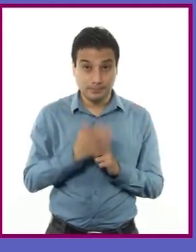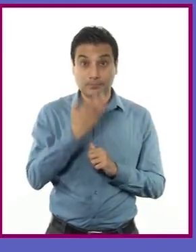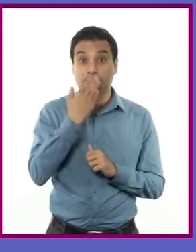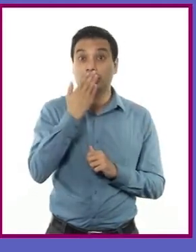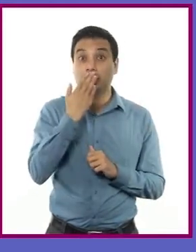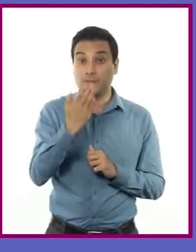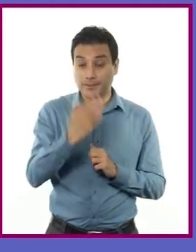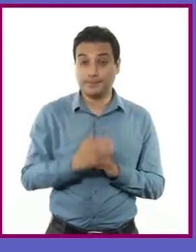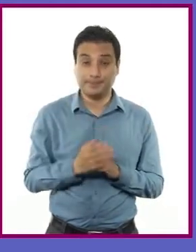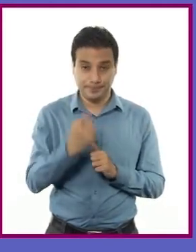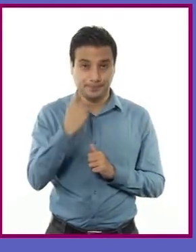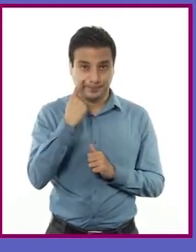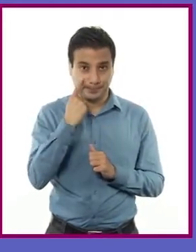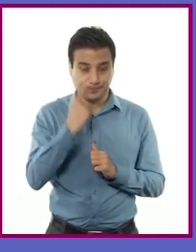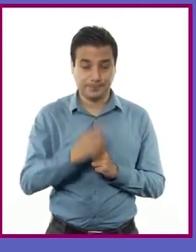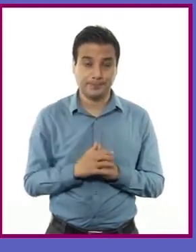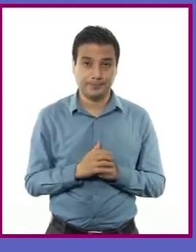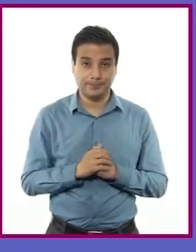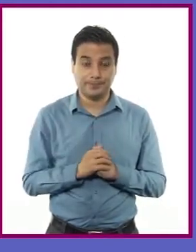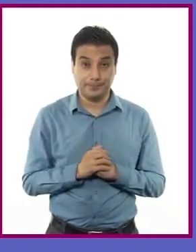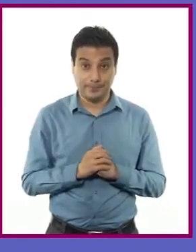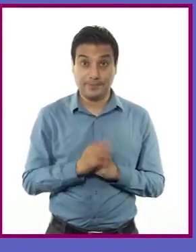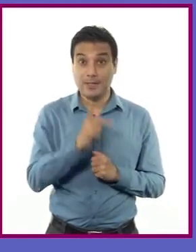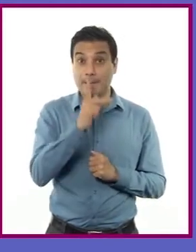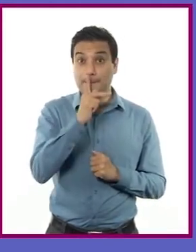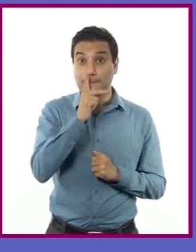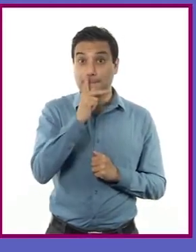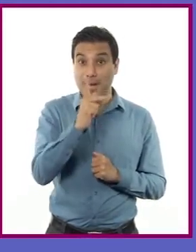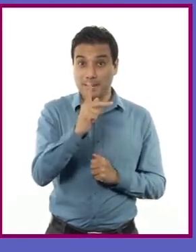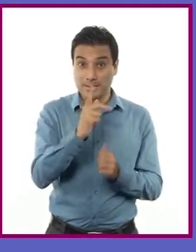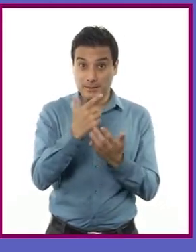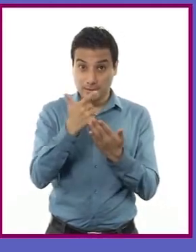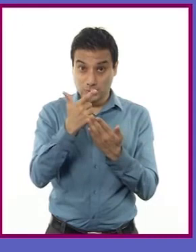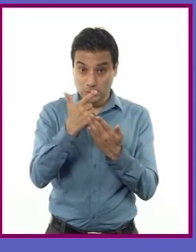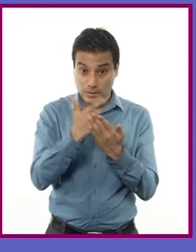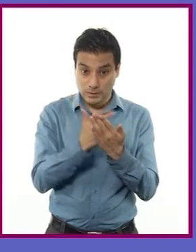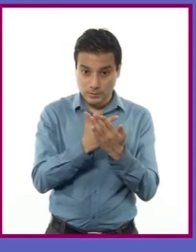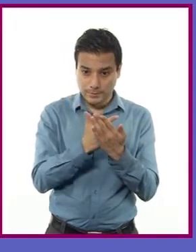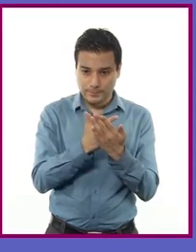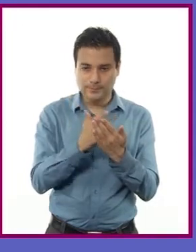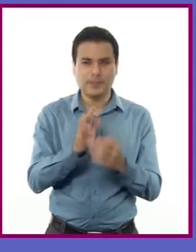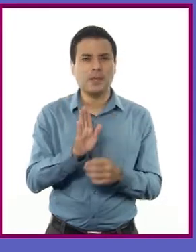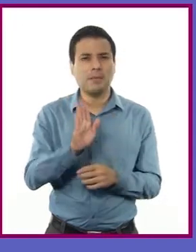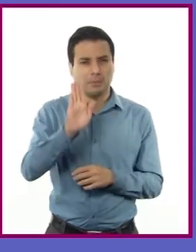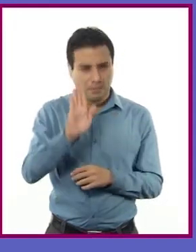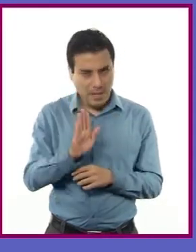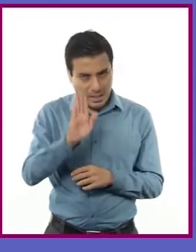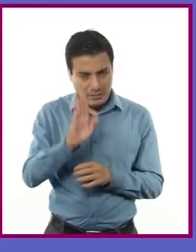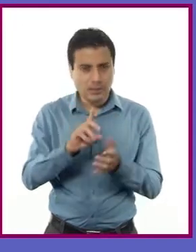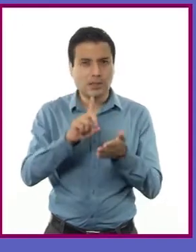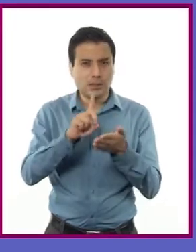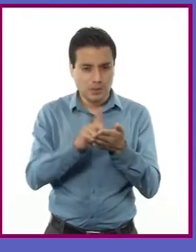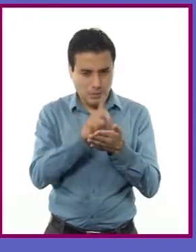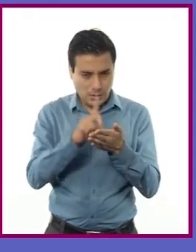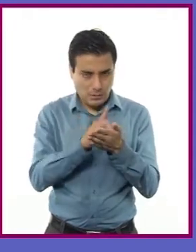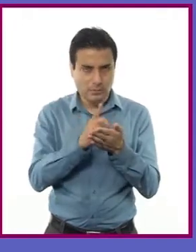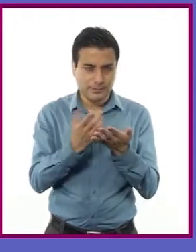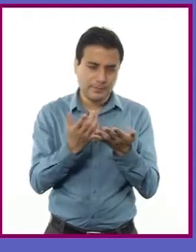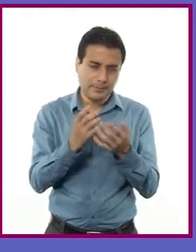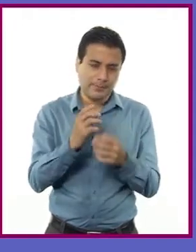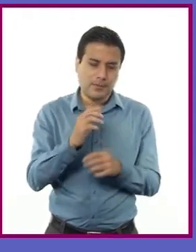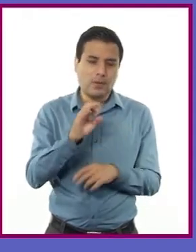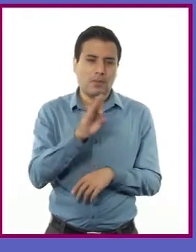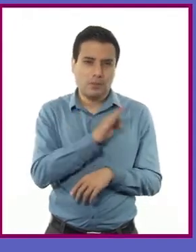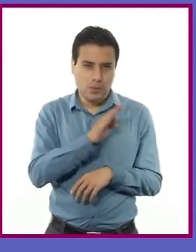observación, Irma. En efecto, los glosarios, igual que los diccionarios, sirven para conocer el significado de